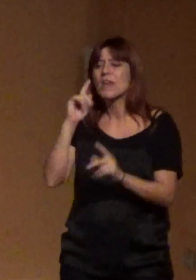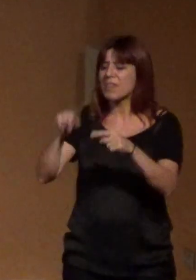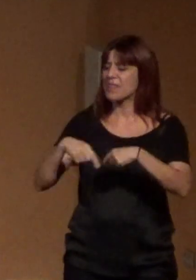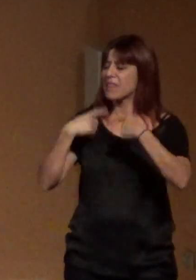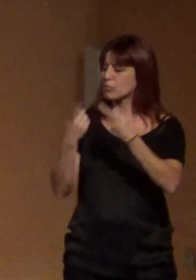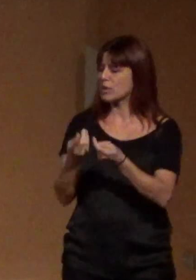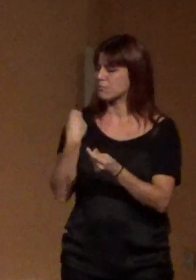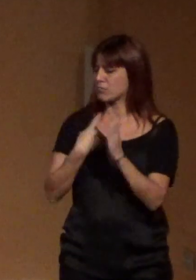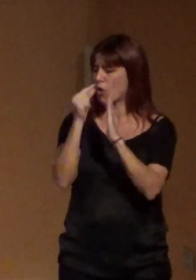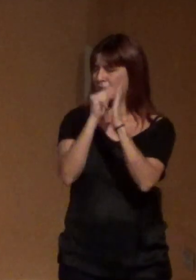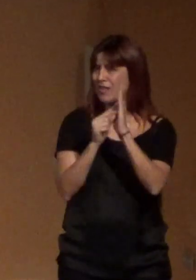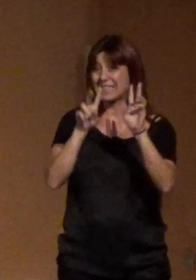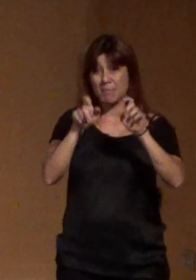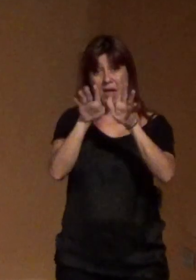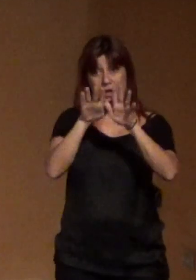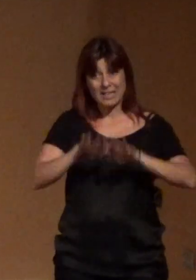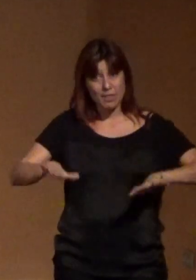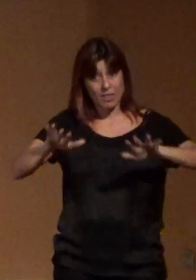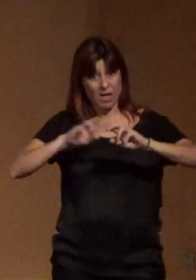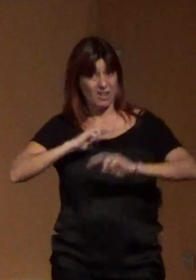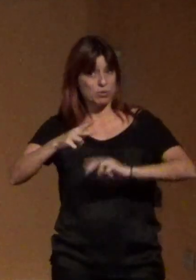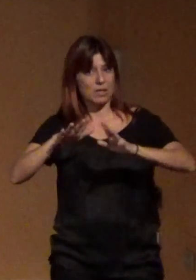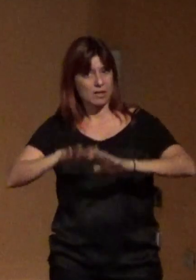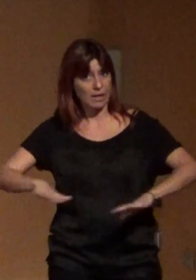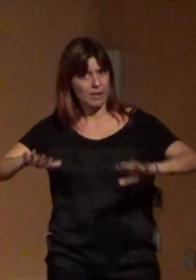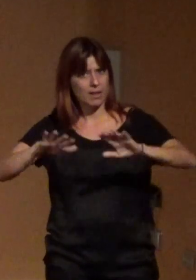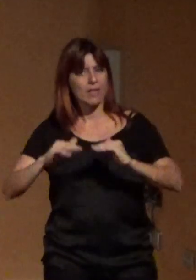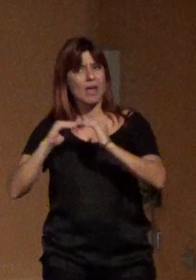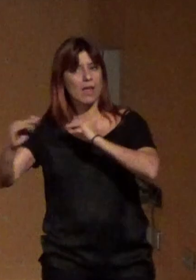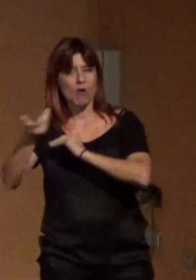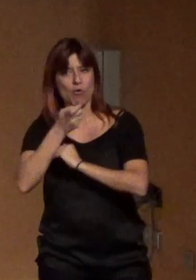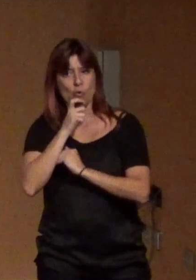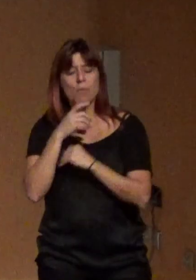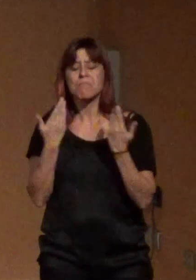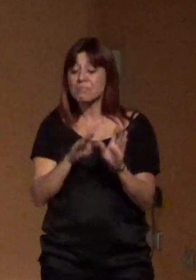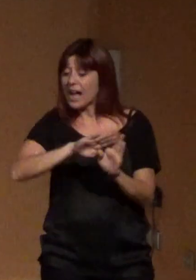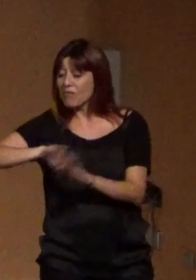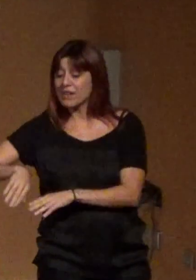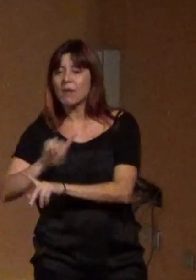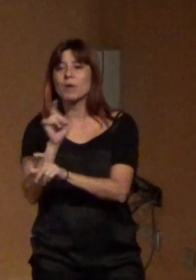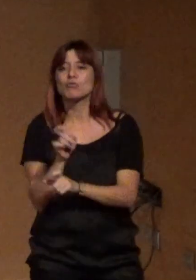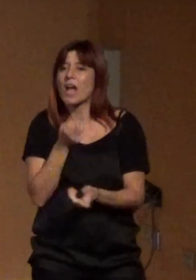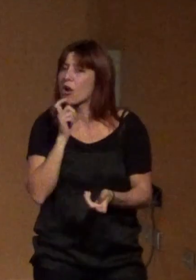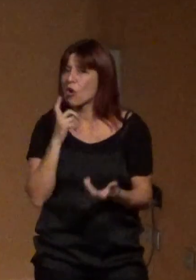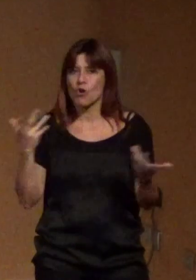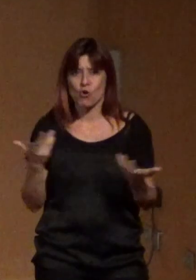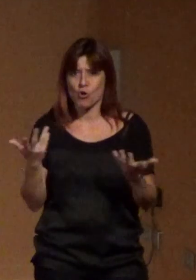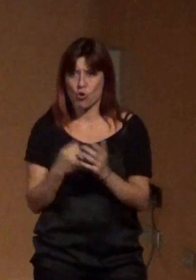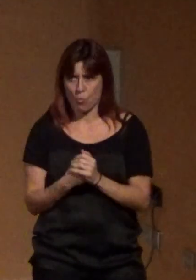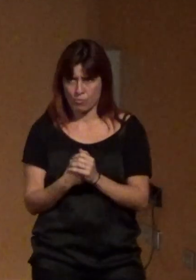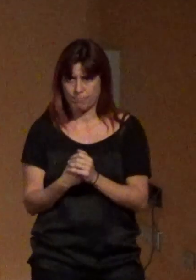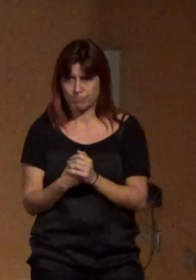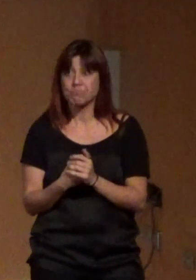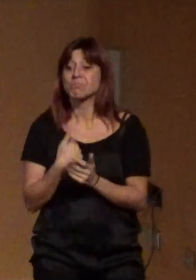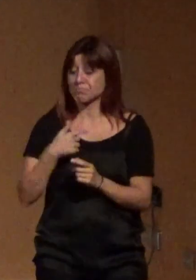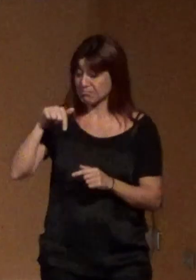los valores de la latencia, y lo último es la resolución temporal, el cómo. Y esto voy a hablar, ya he hablado otras veces, porque es un